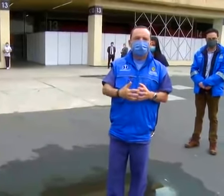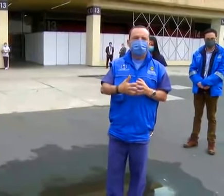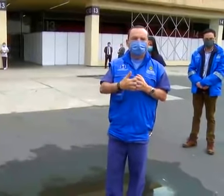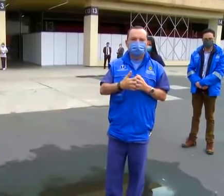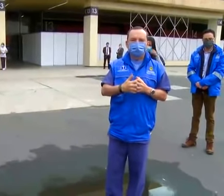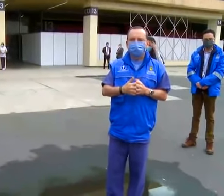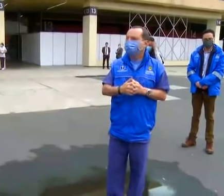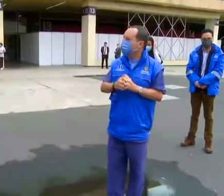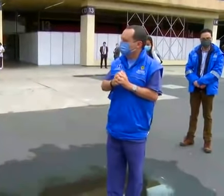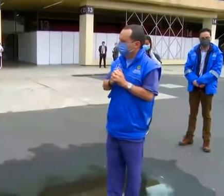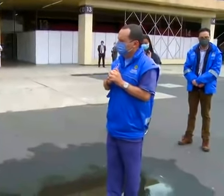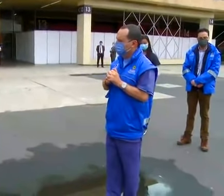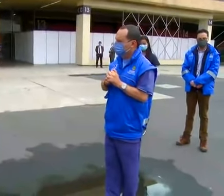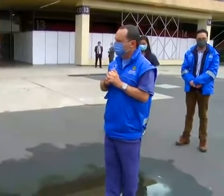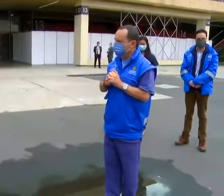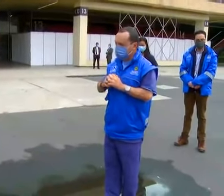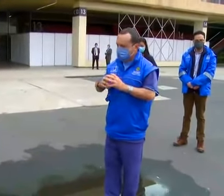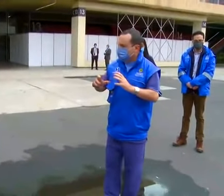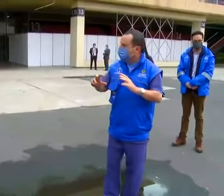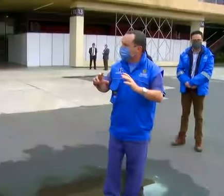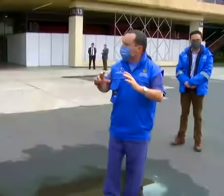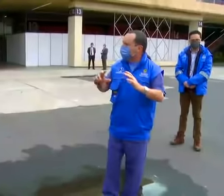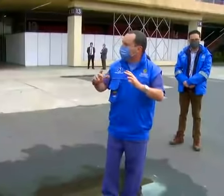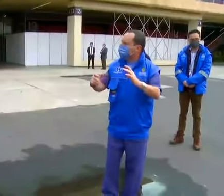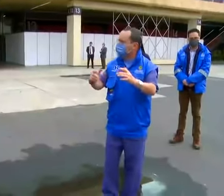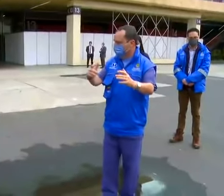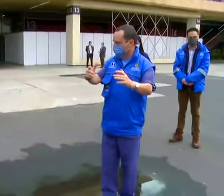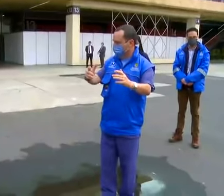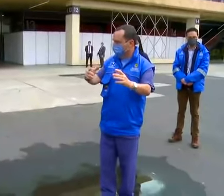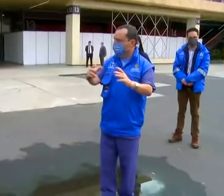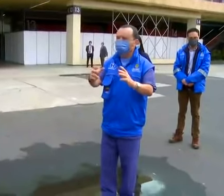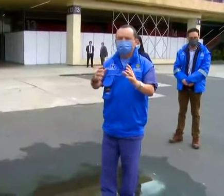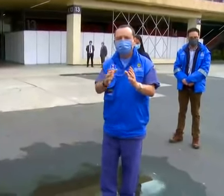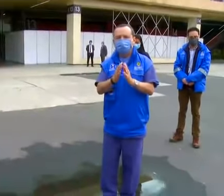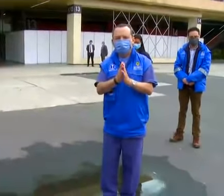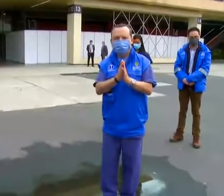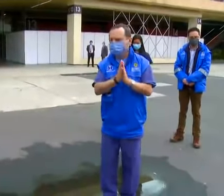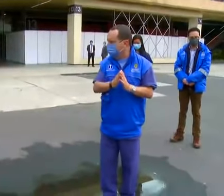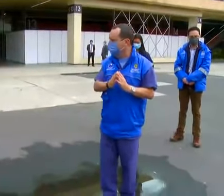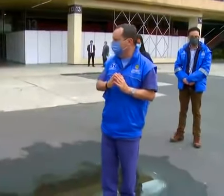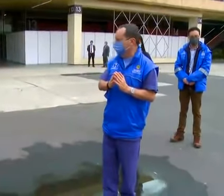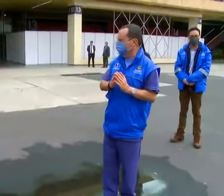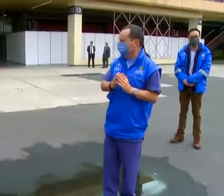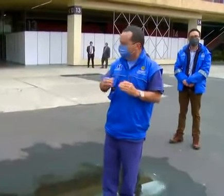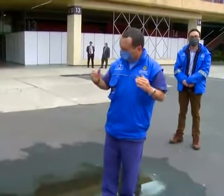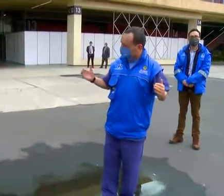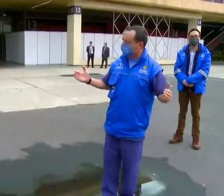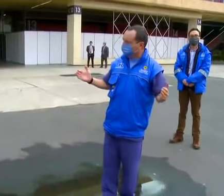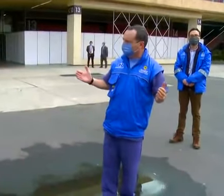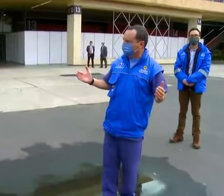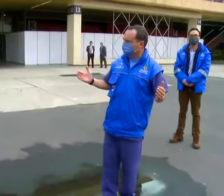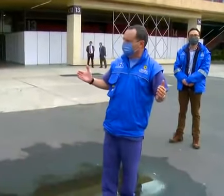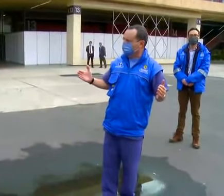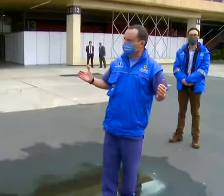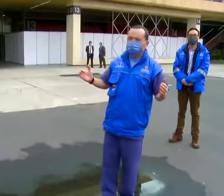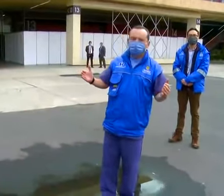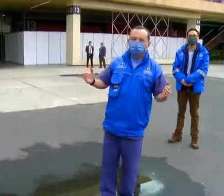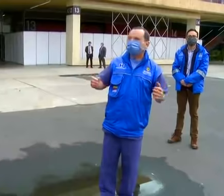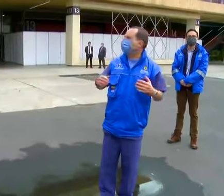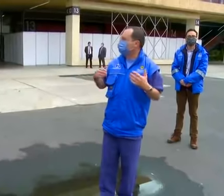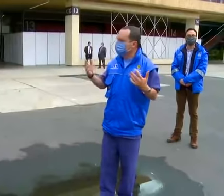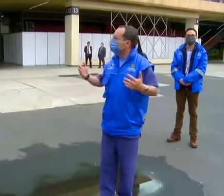dando al servicio las primeras camas que vamos a abrir poco a poco para manejar bien el recurso. Tenemos los fondos